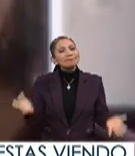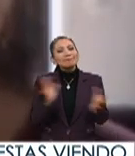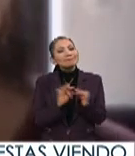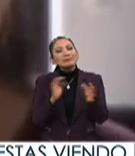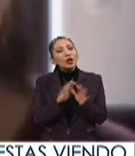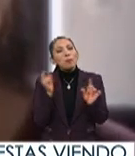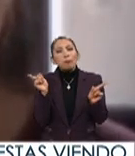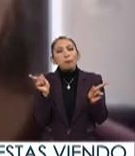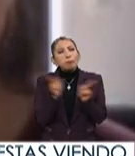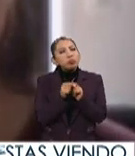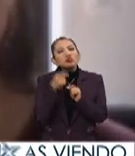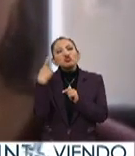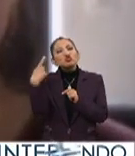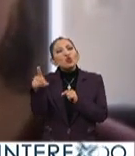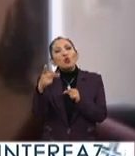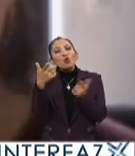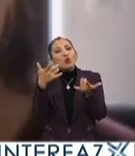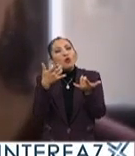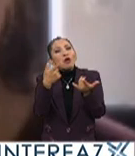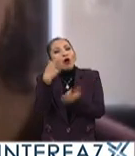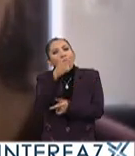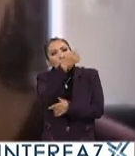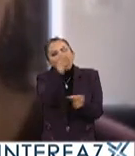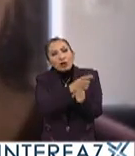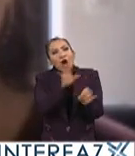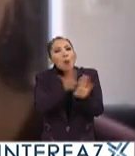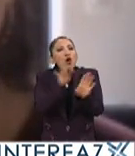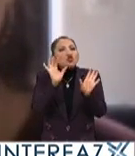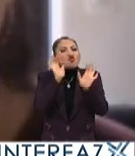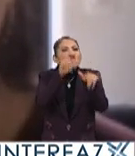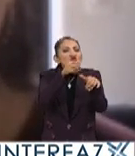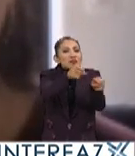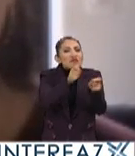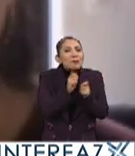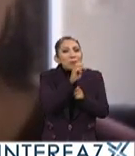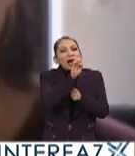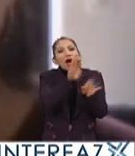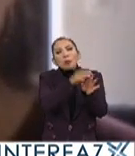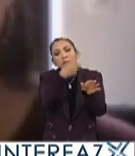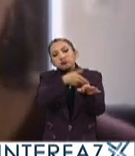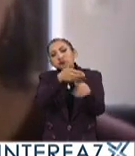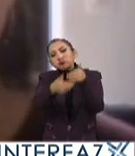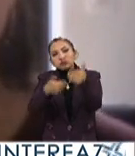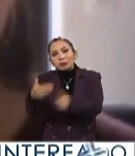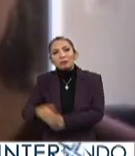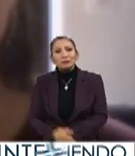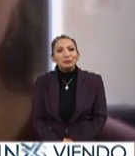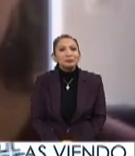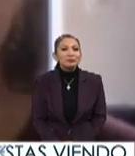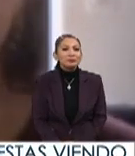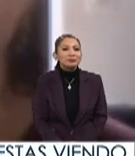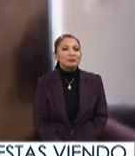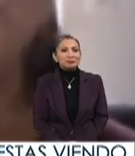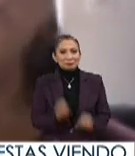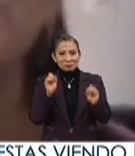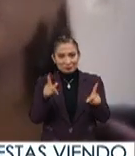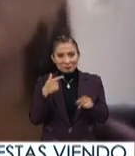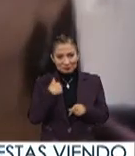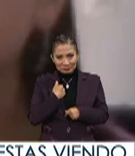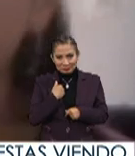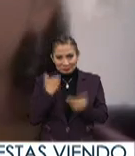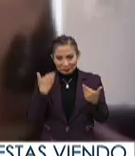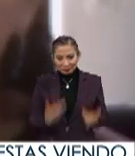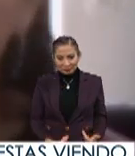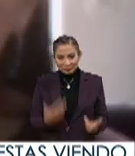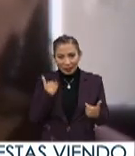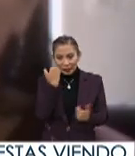cuéntanos un poco de qué se trató esta oportunidad, cómo lograste acceder a ella, cómo fue todo este proceso. Ok, bueno, yo soy